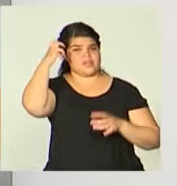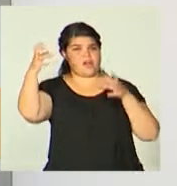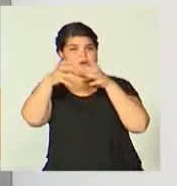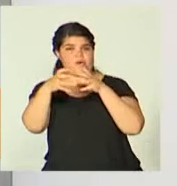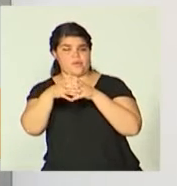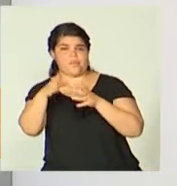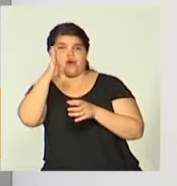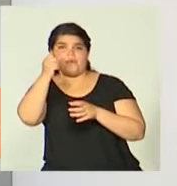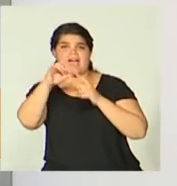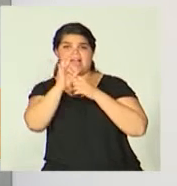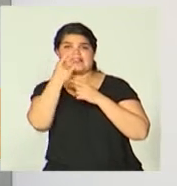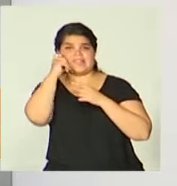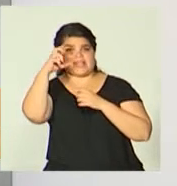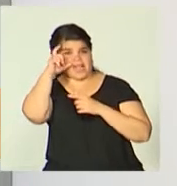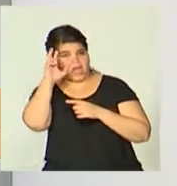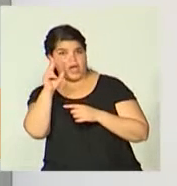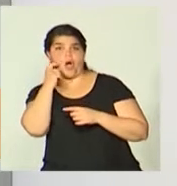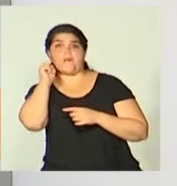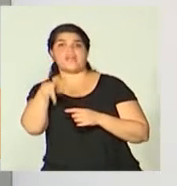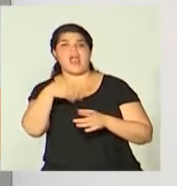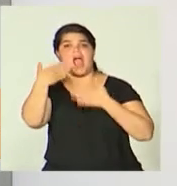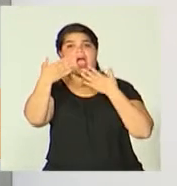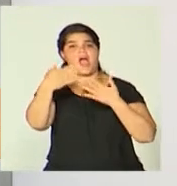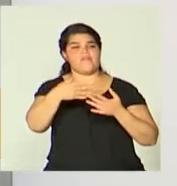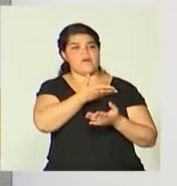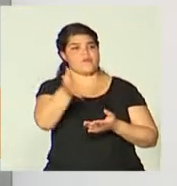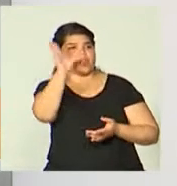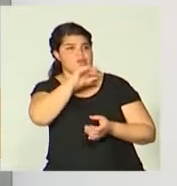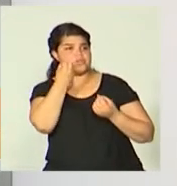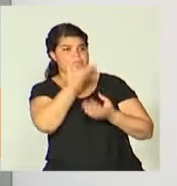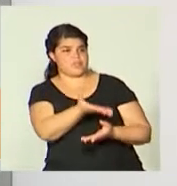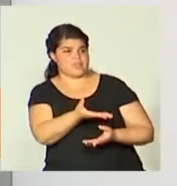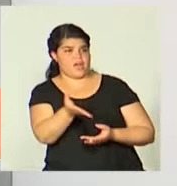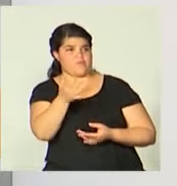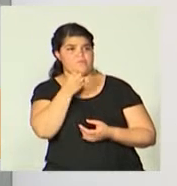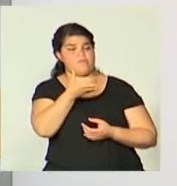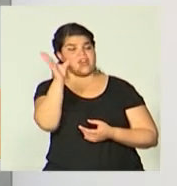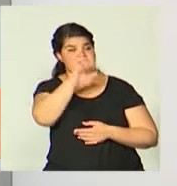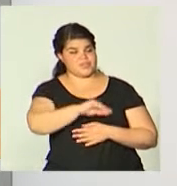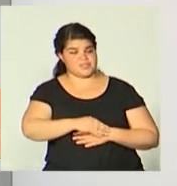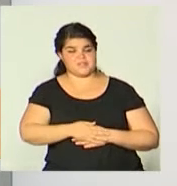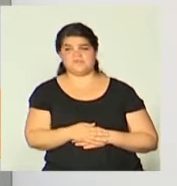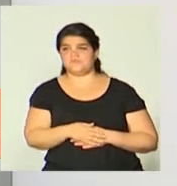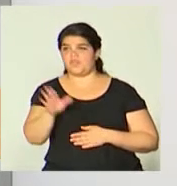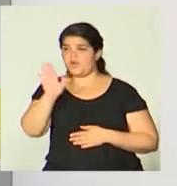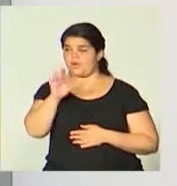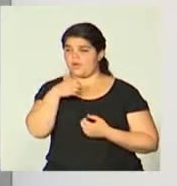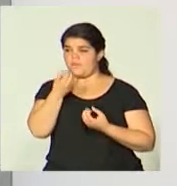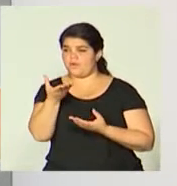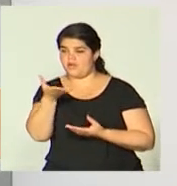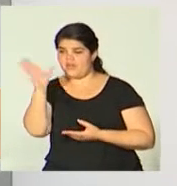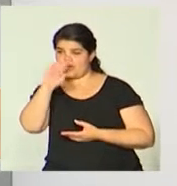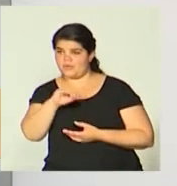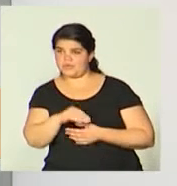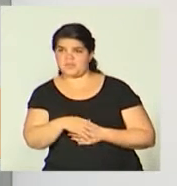Enrique Baquié, para dialogar sobre esto. Baquié, buenas noches. Ignacio Esteller te saluda aquí en Señalú. ¿Cómo te va? Hola, buenas noches, Ignacio. ¿Cómo andás?